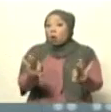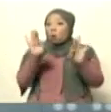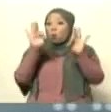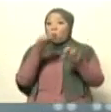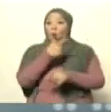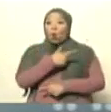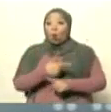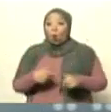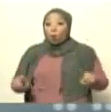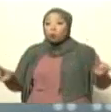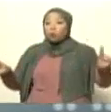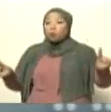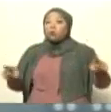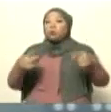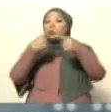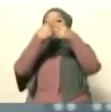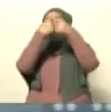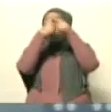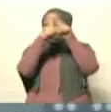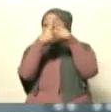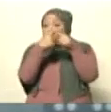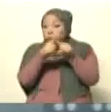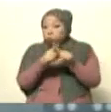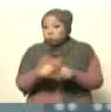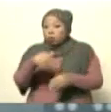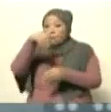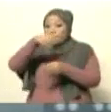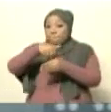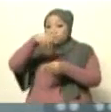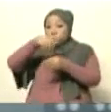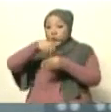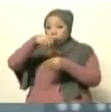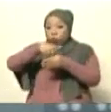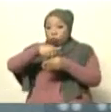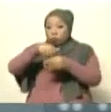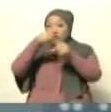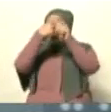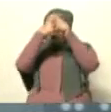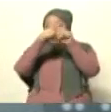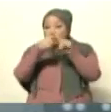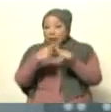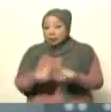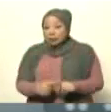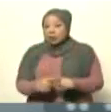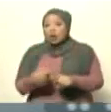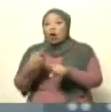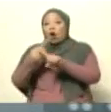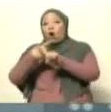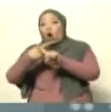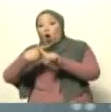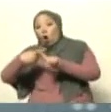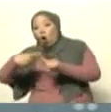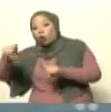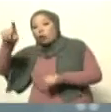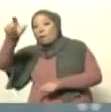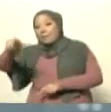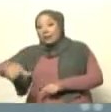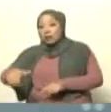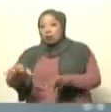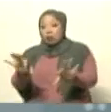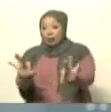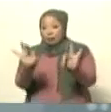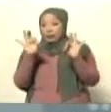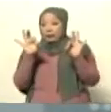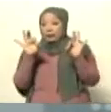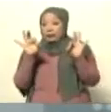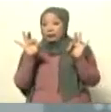decidido en esas elecciones del año 93. Y pasó a gobernar un señor que se llamó Rafael Caldera, en perjuicio,